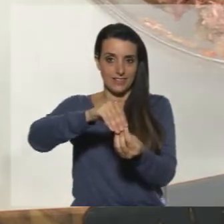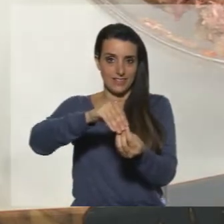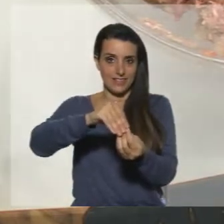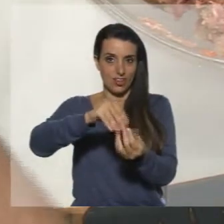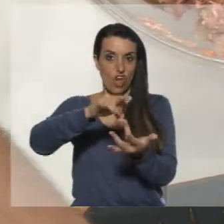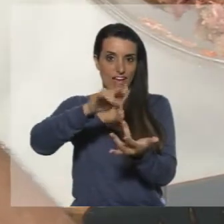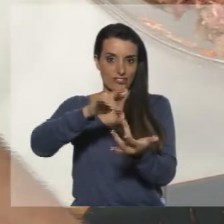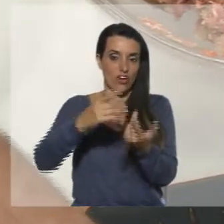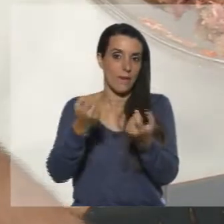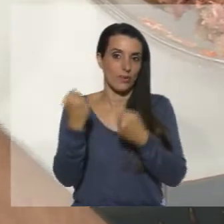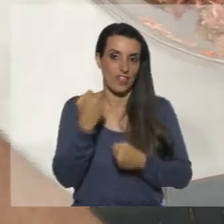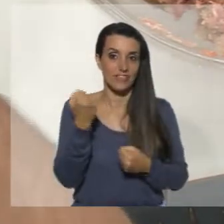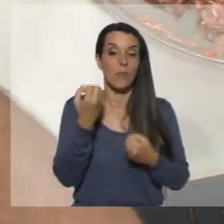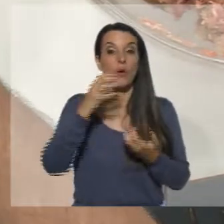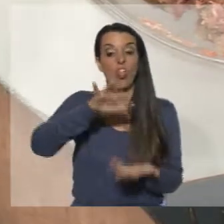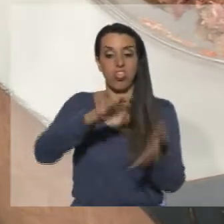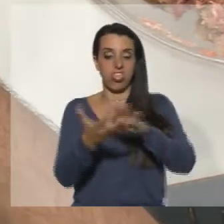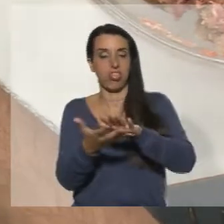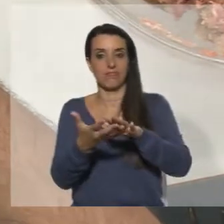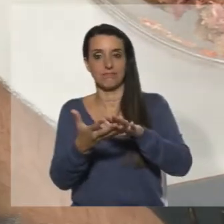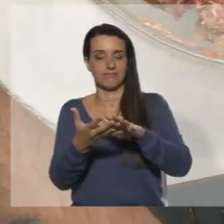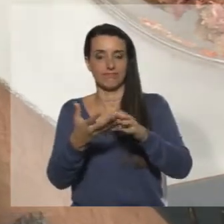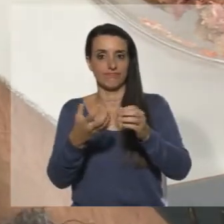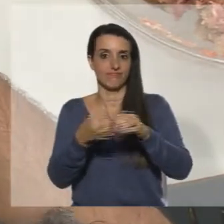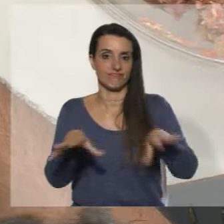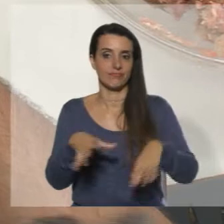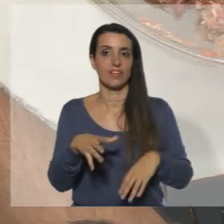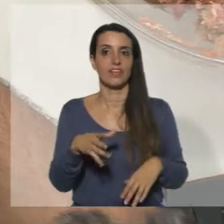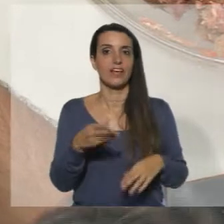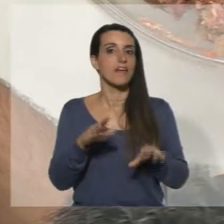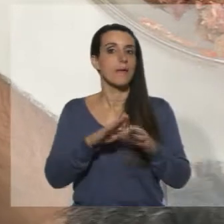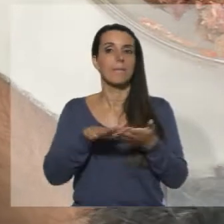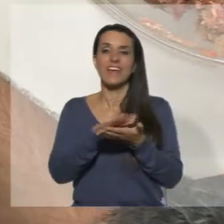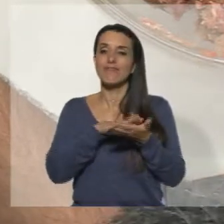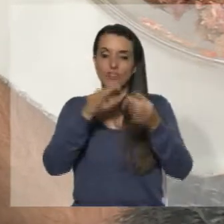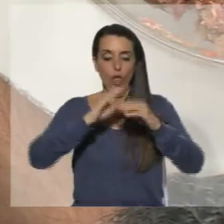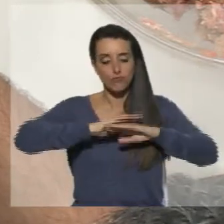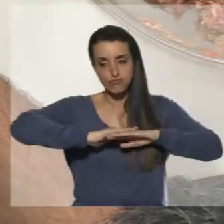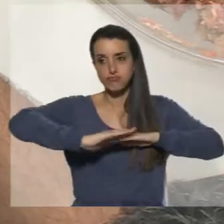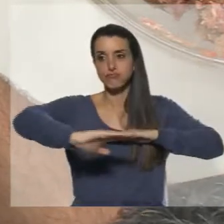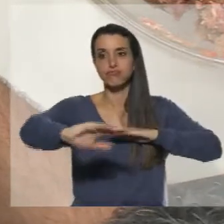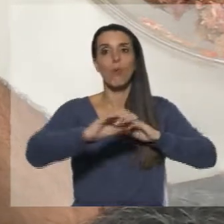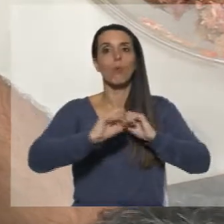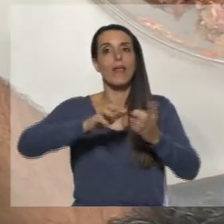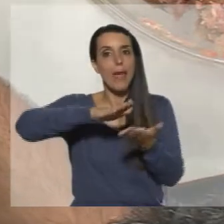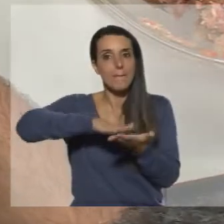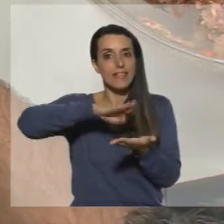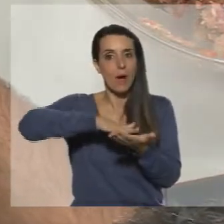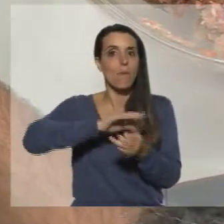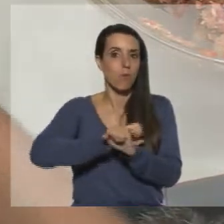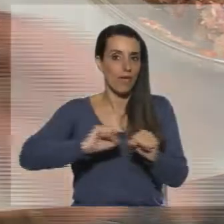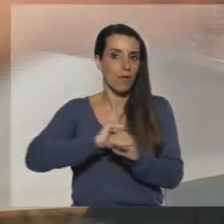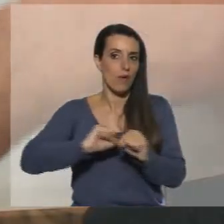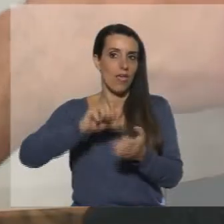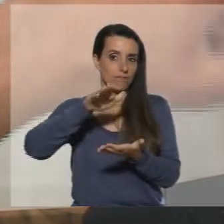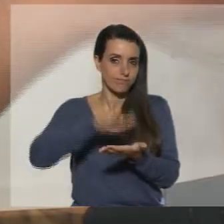Que no te cuando lo vayas a desarmar te va a quedar medio raro este pan de carne. Y ¿no? que cubra bien el huevito. Puedes hacerle un poquito de presión para abajo también, porque recordá